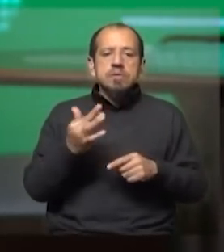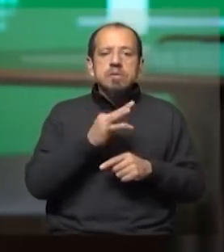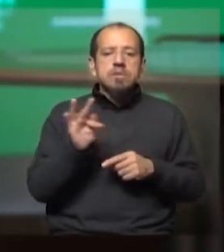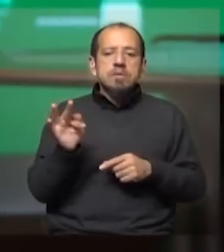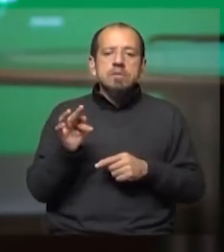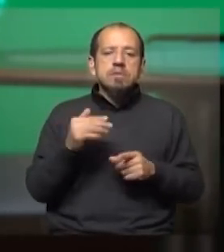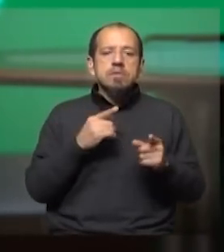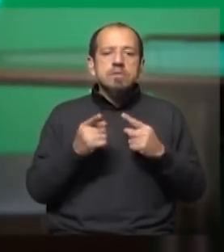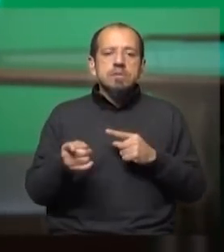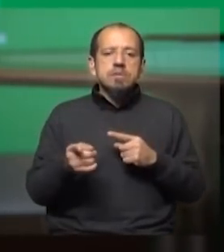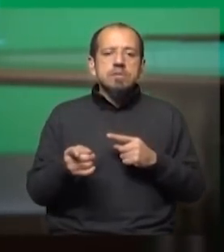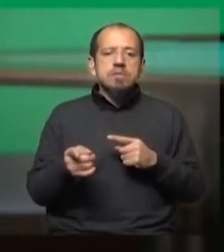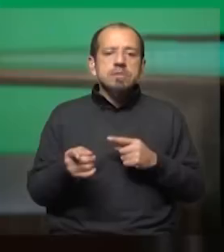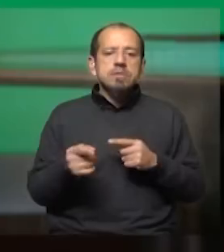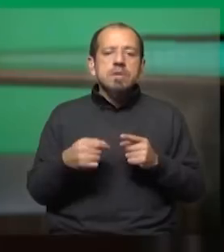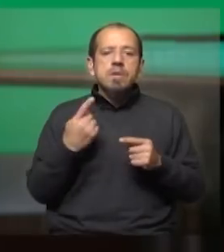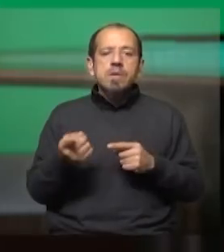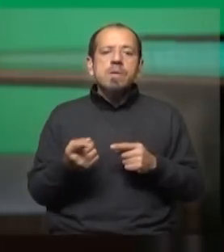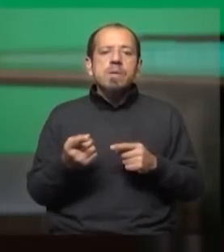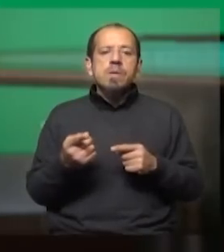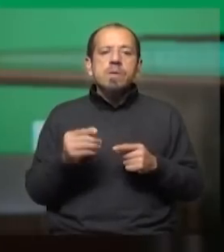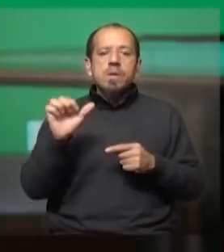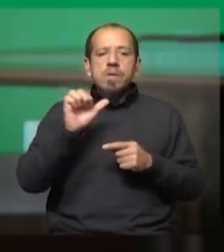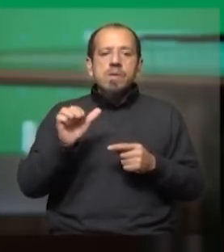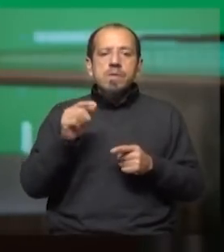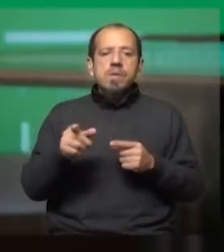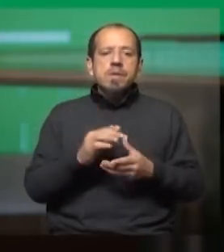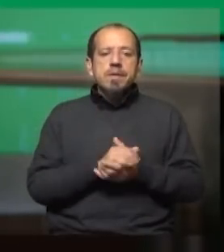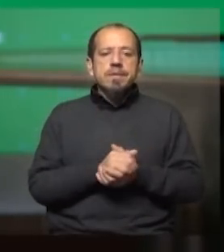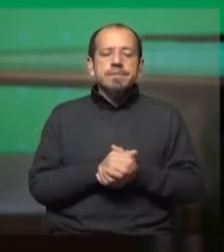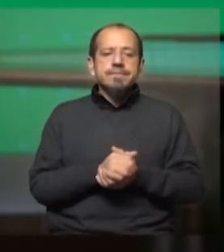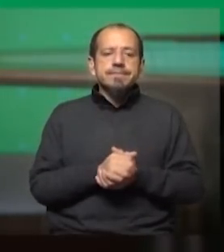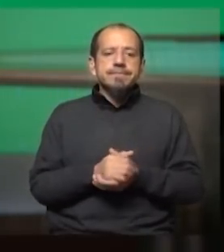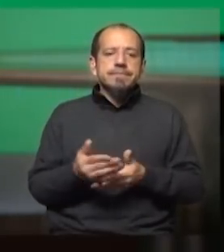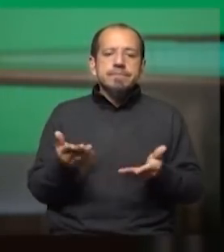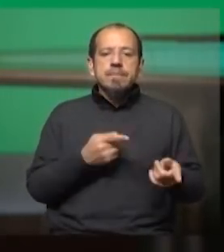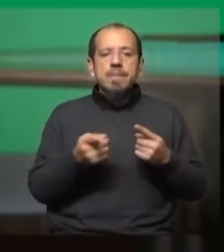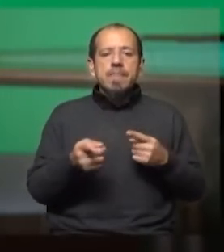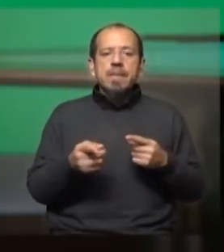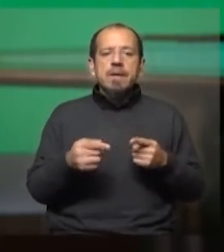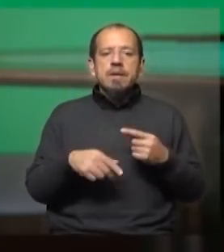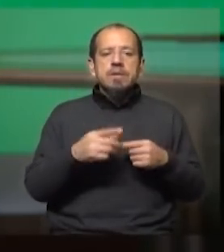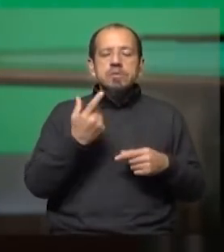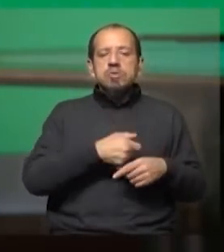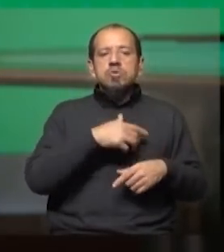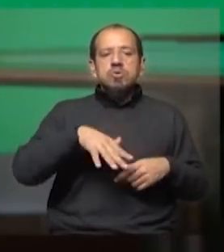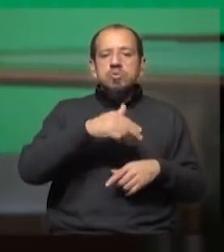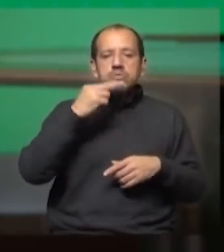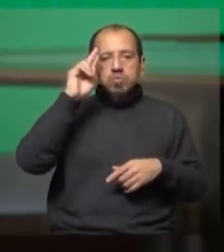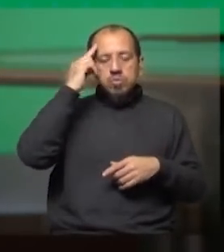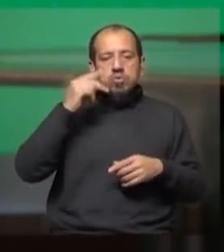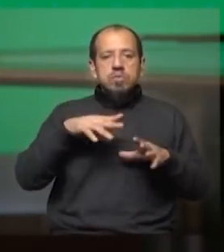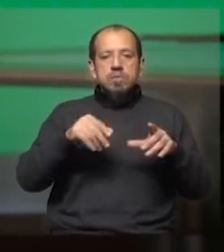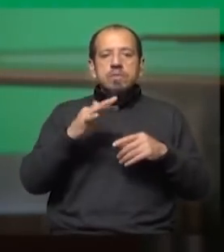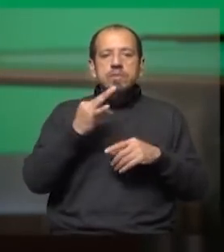y potencialmente tal vez en otras regiones de Europa vamos a recibir una vez más aquí en Sin fronteras al sociólogo uruguayo radicado